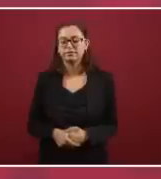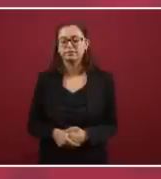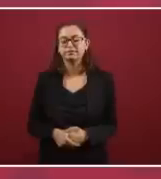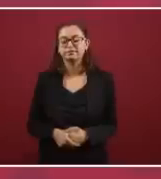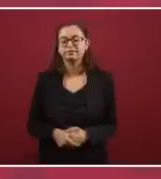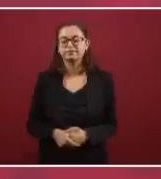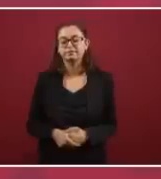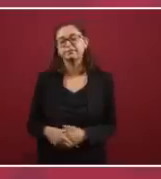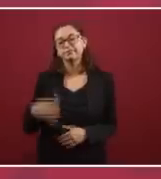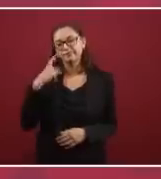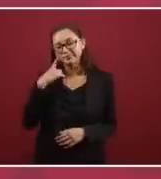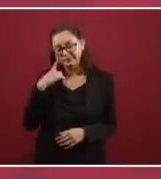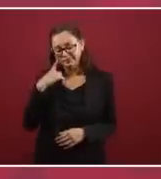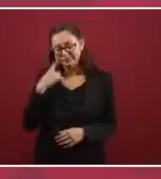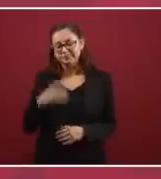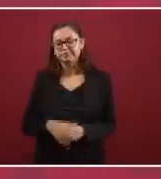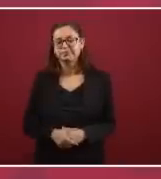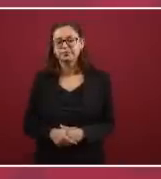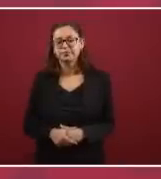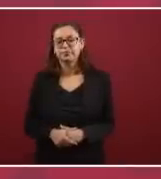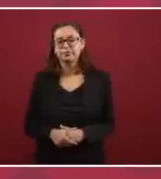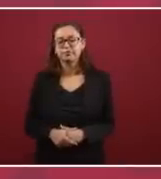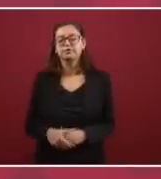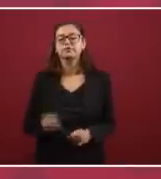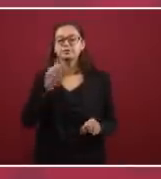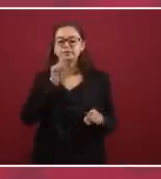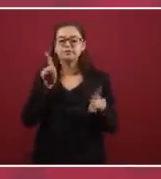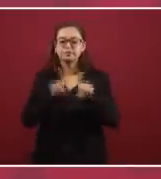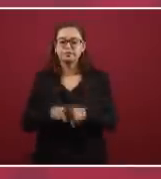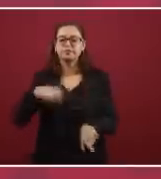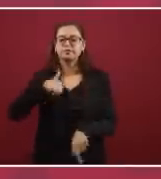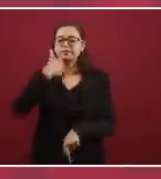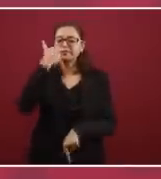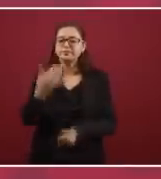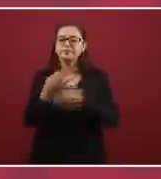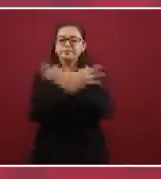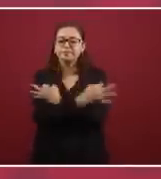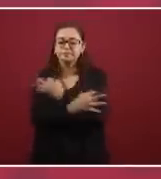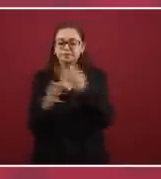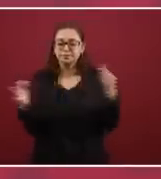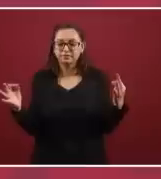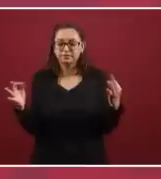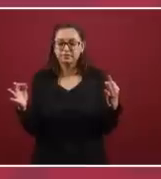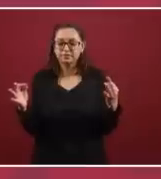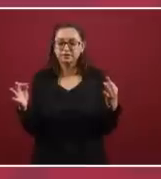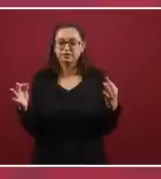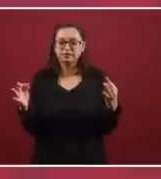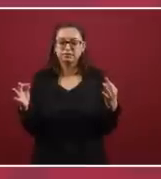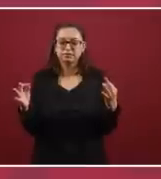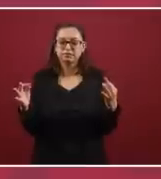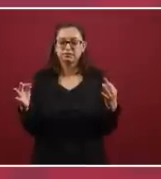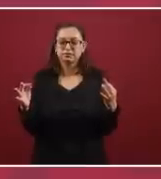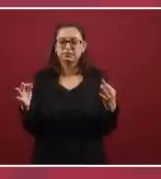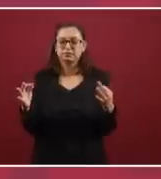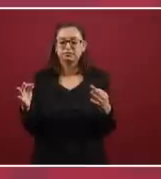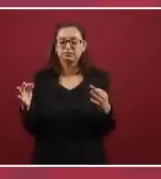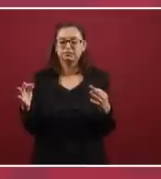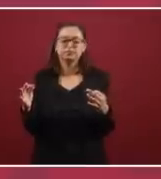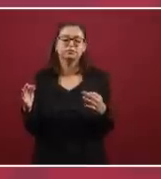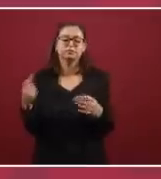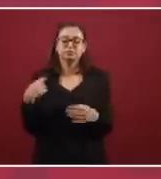Miren, quiero dejar también de manifiesto que no hay consigna